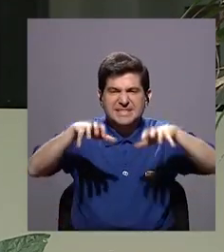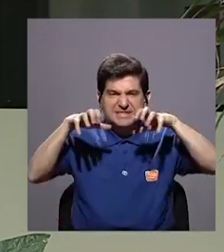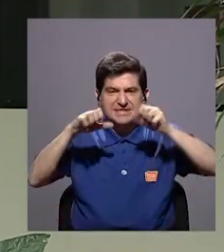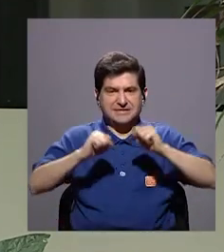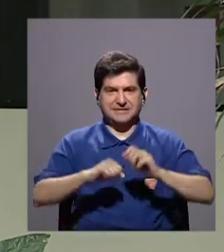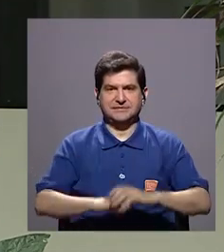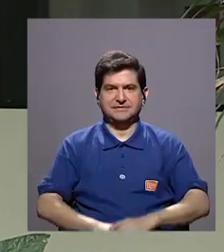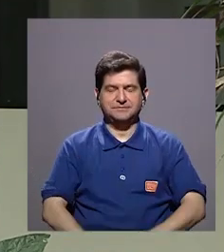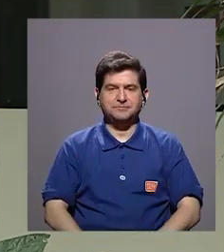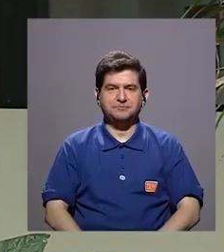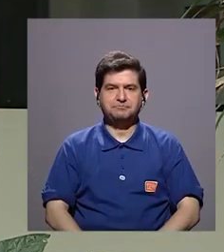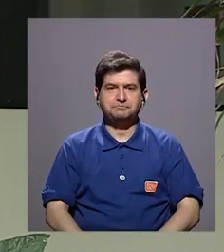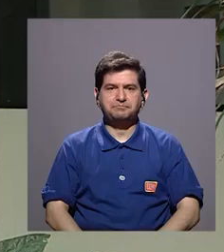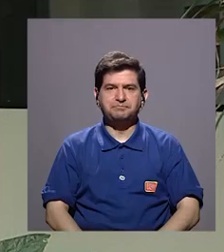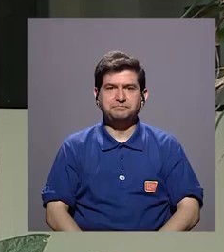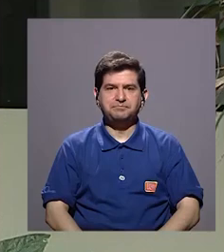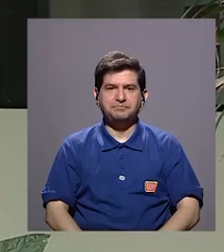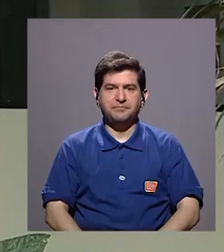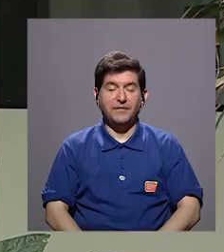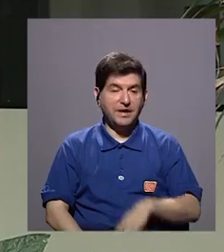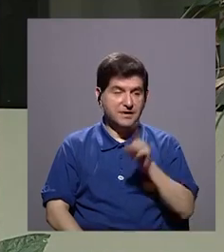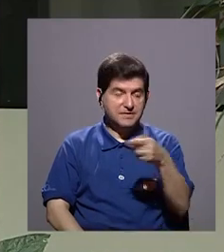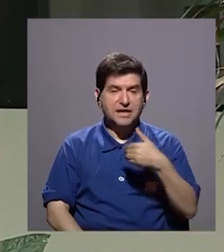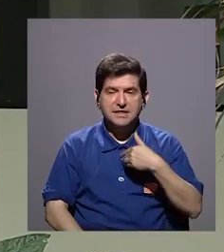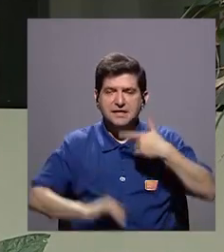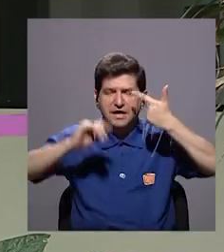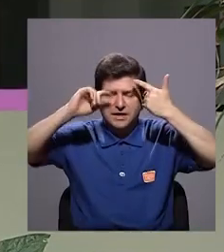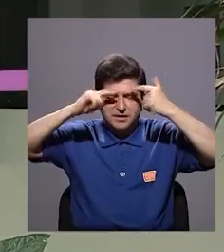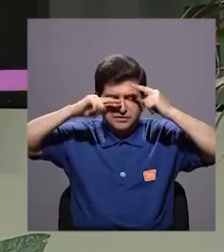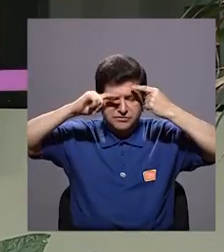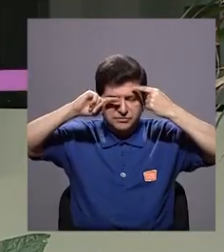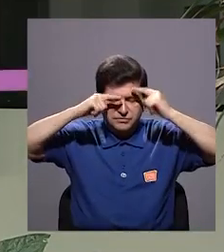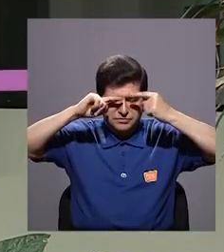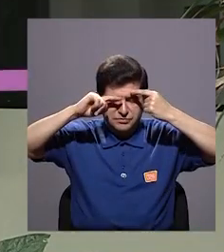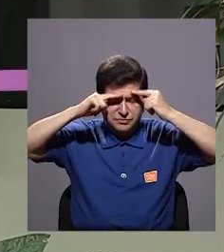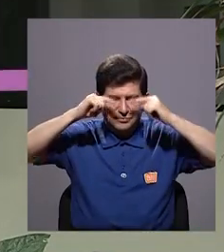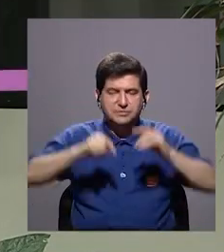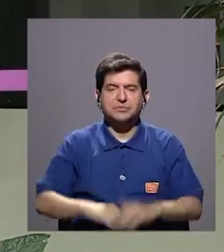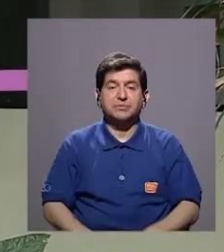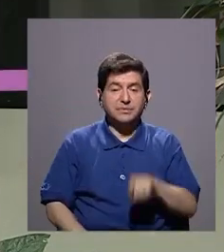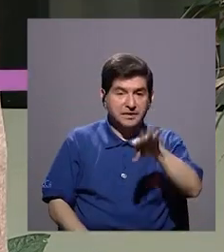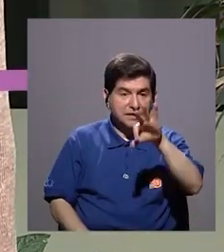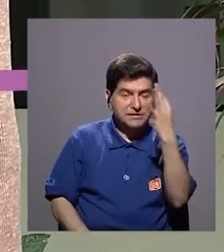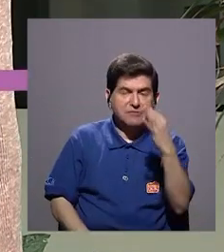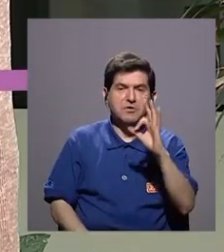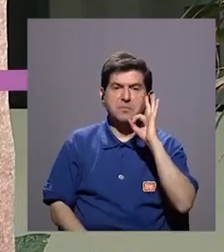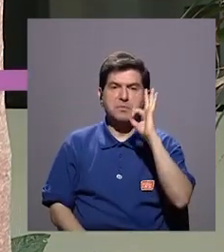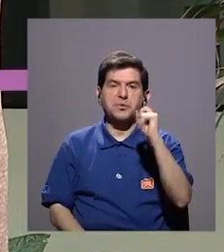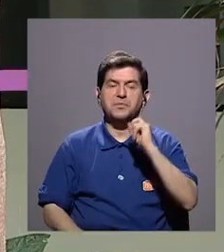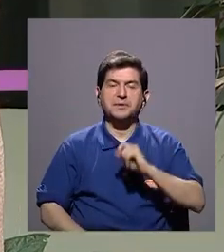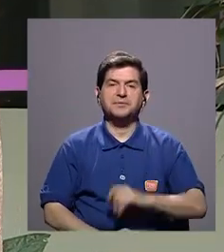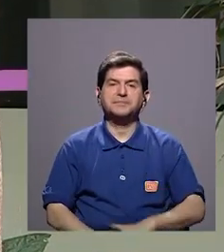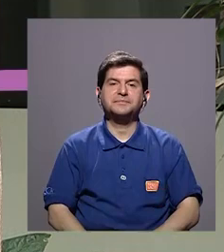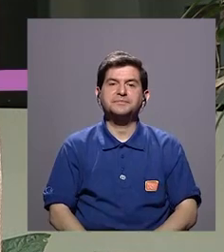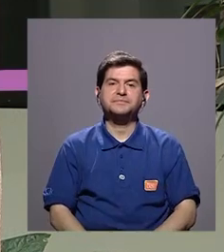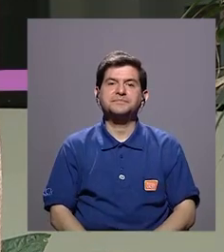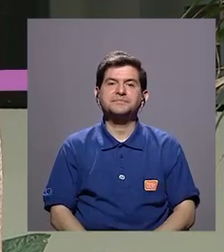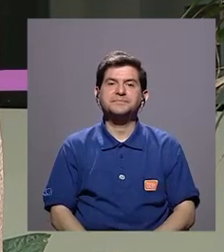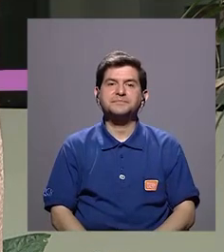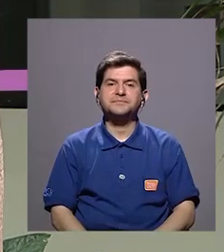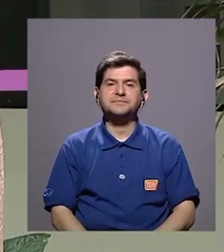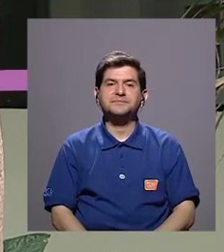estrés. Entonces, si Saúl tuviera un dolor de cabeza, esta postura vendría súper bien.